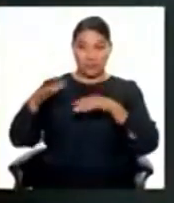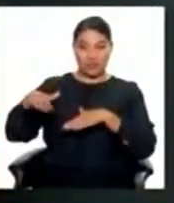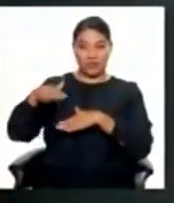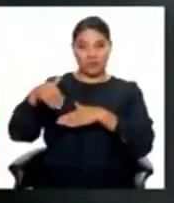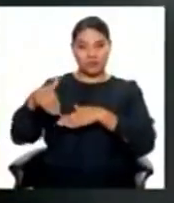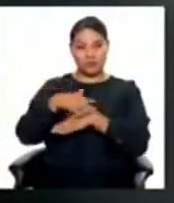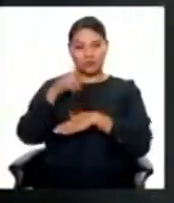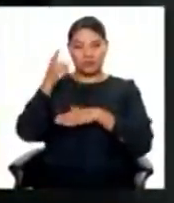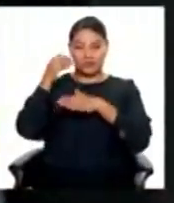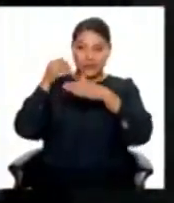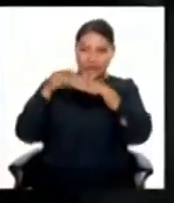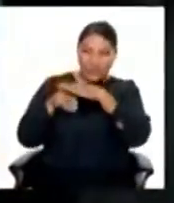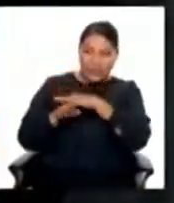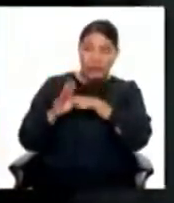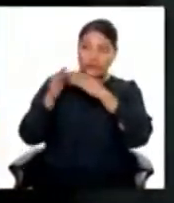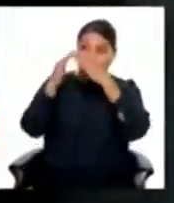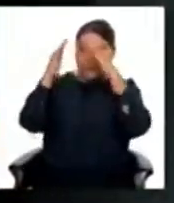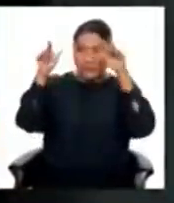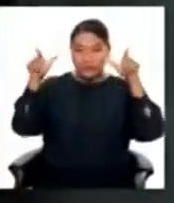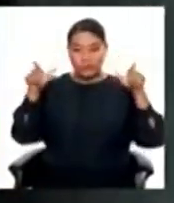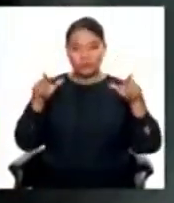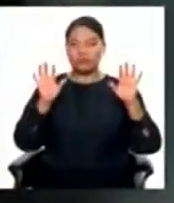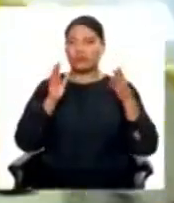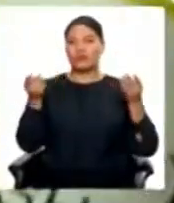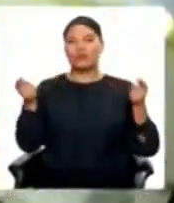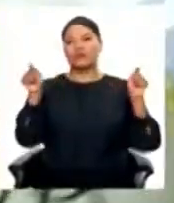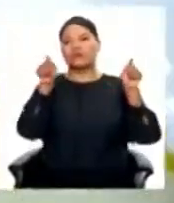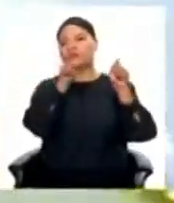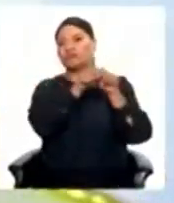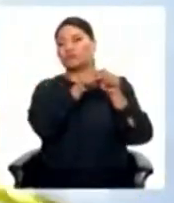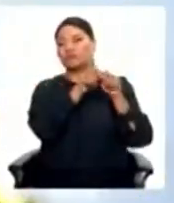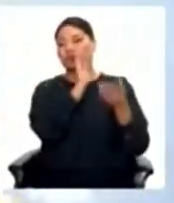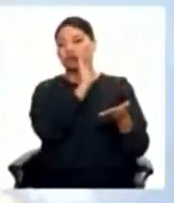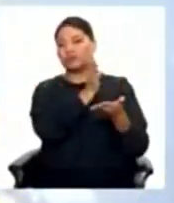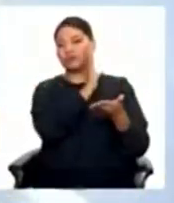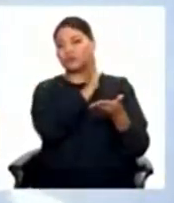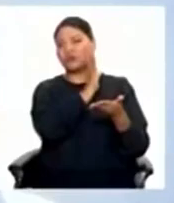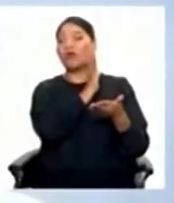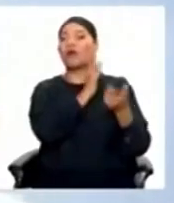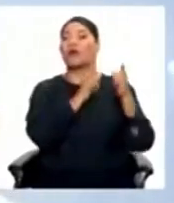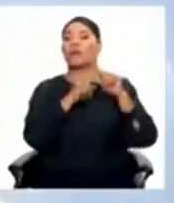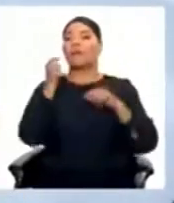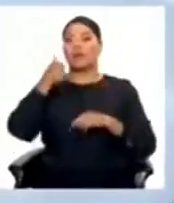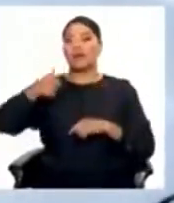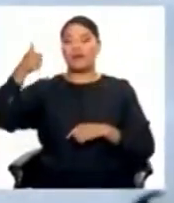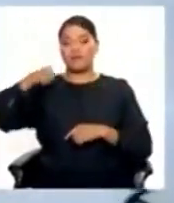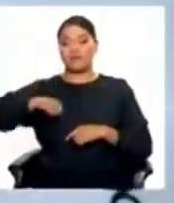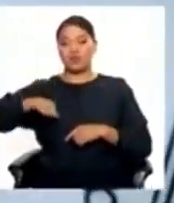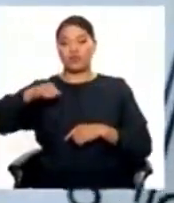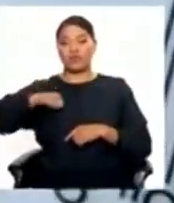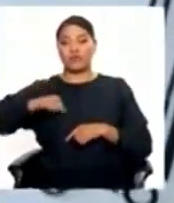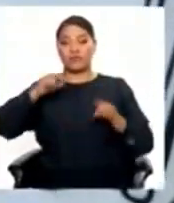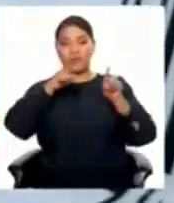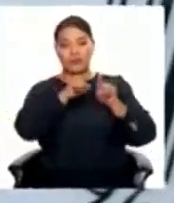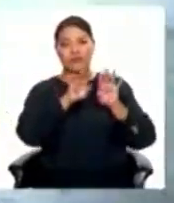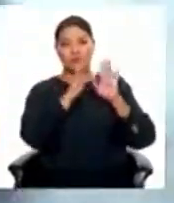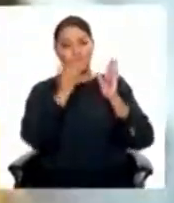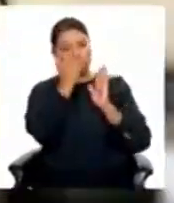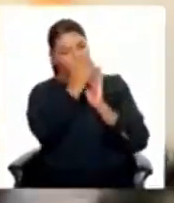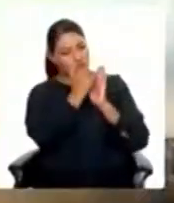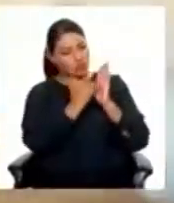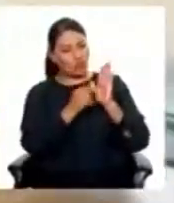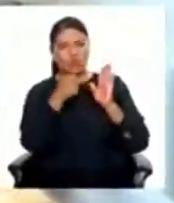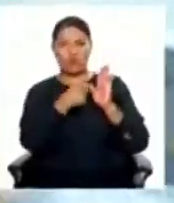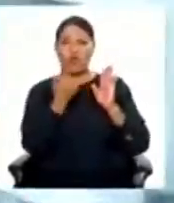tremendas condiciones sanitarias fue clausurado por personal de fiscalización de la municipalidad. El establecimiento usaba productos con fecha